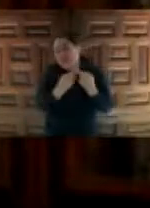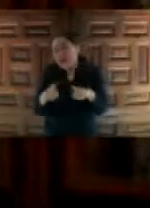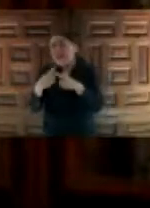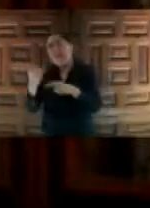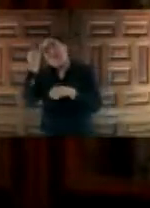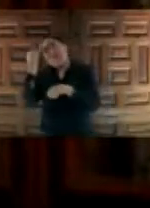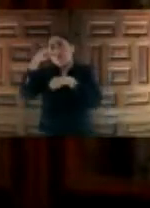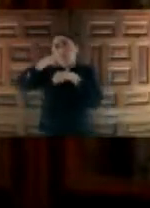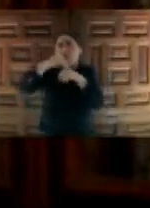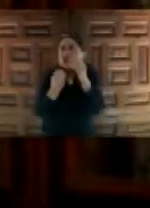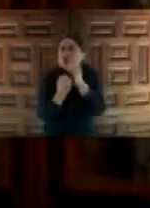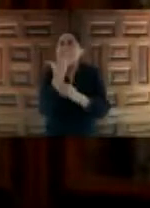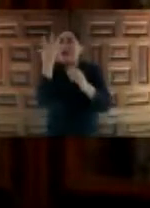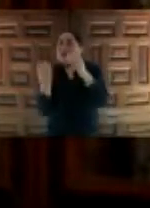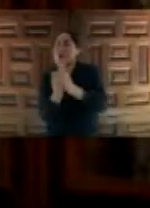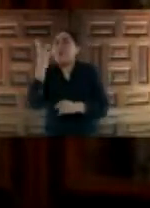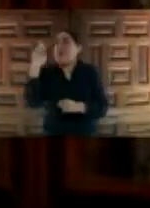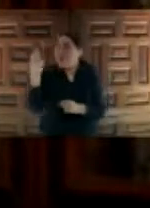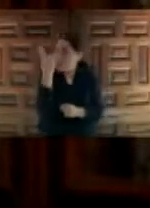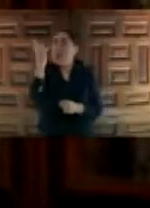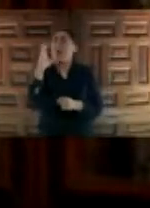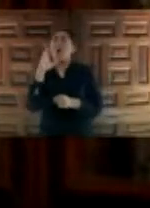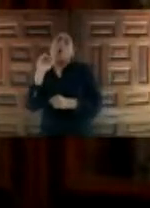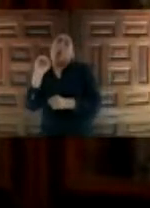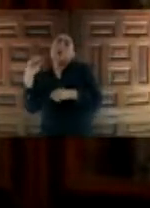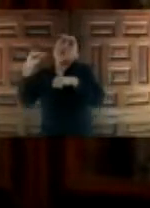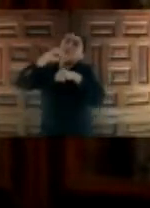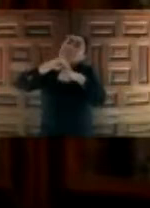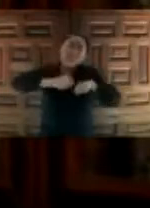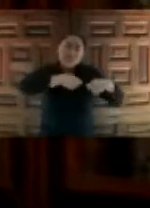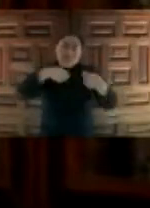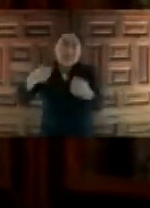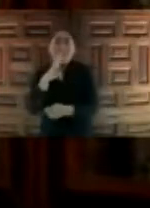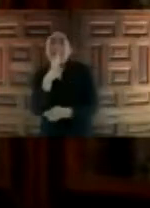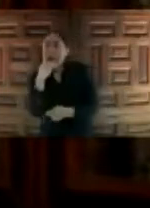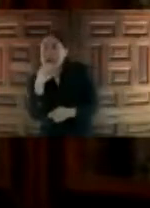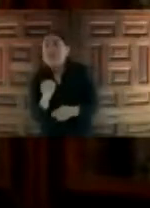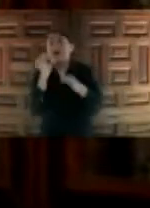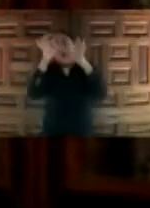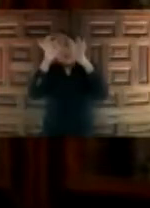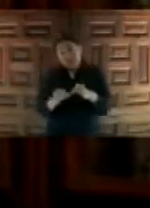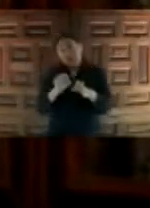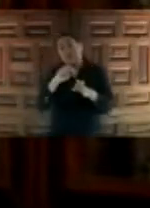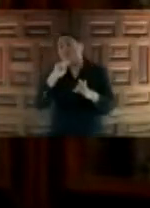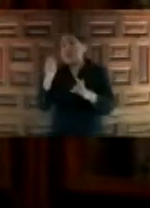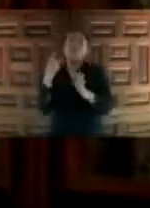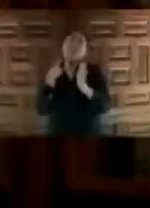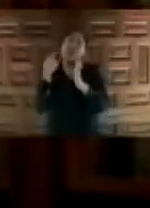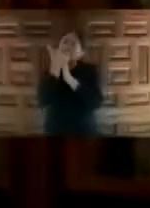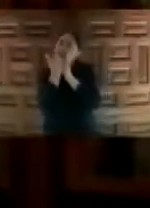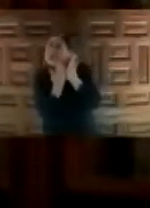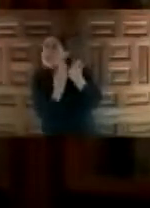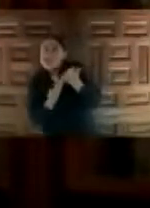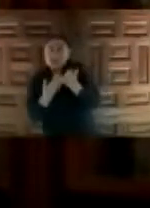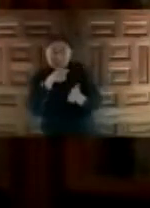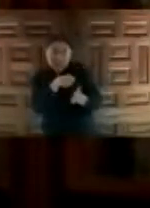creación de nuevas universidades, relacionadas con otorgamiento de becas, pero no hay políticas en el sentido de qué hacer con este